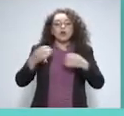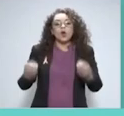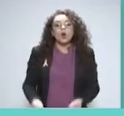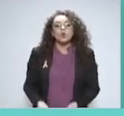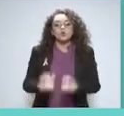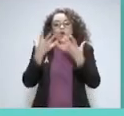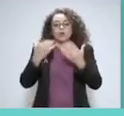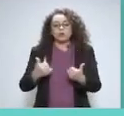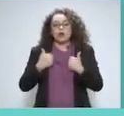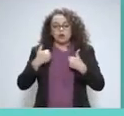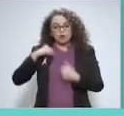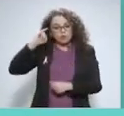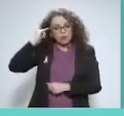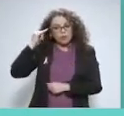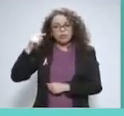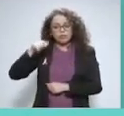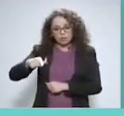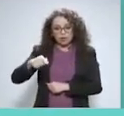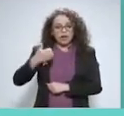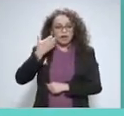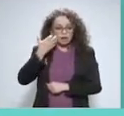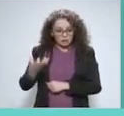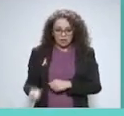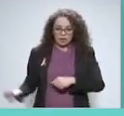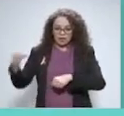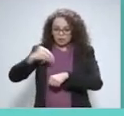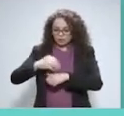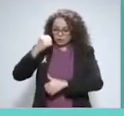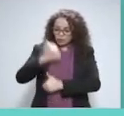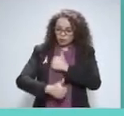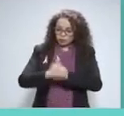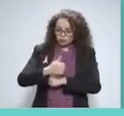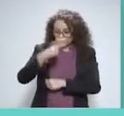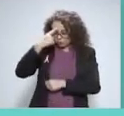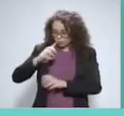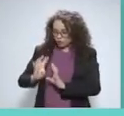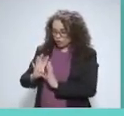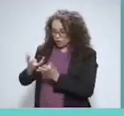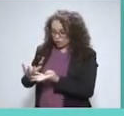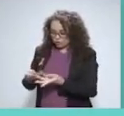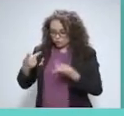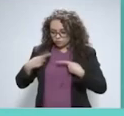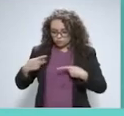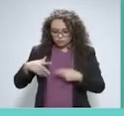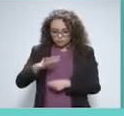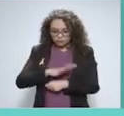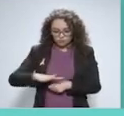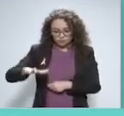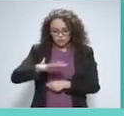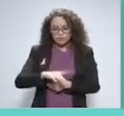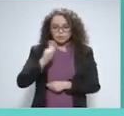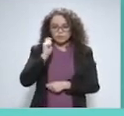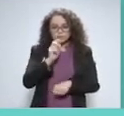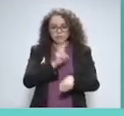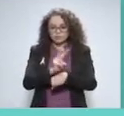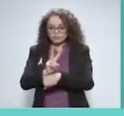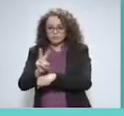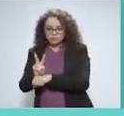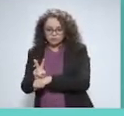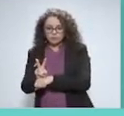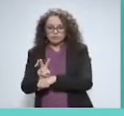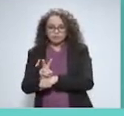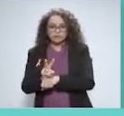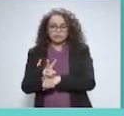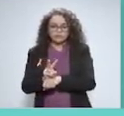indígenas que se han postulado a la convocatoria del Consejo Ciudadano de Seguimiento de Políticas Públicas en materia